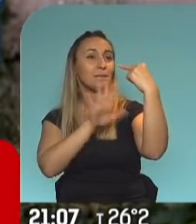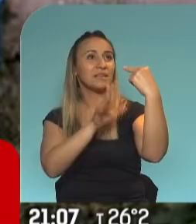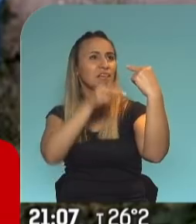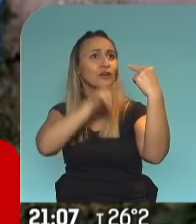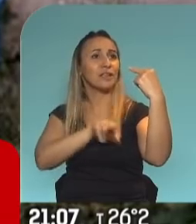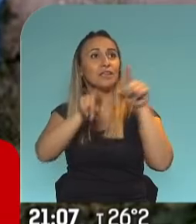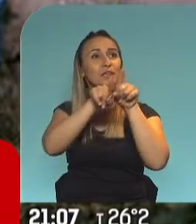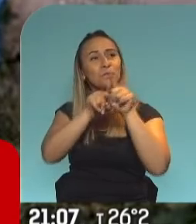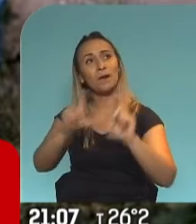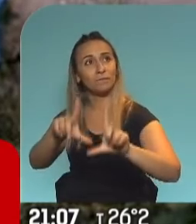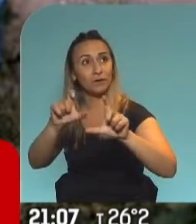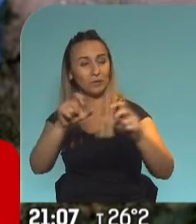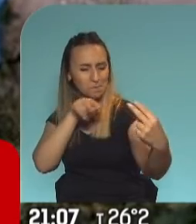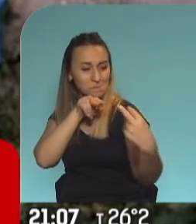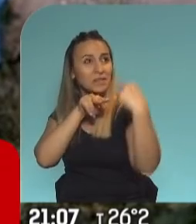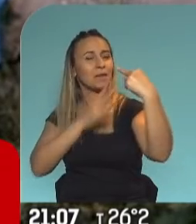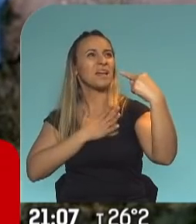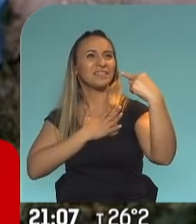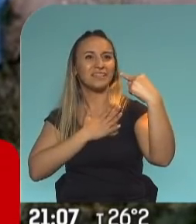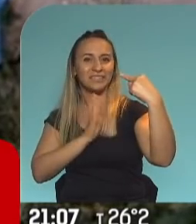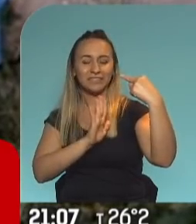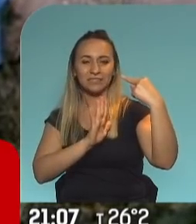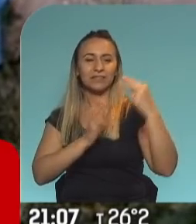foto. Te amo para siempre.